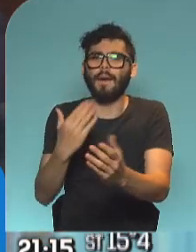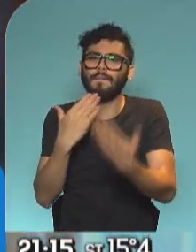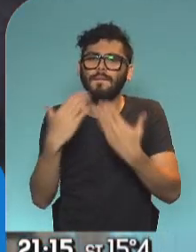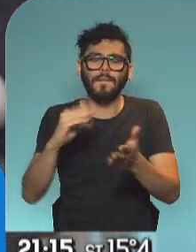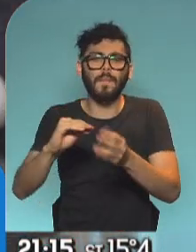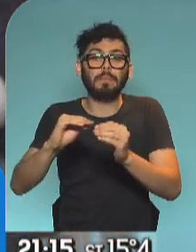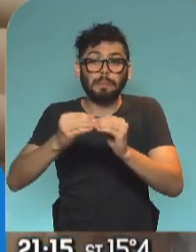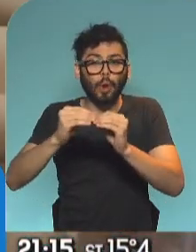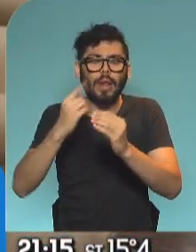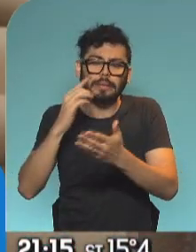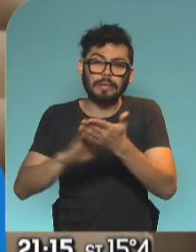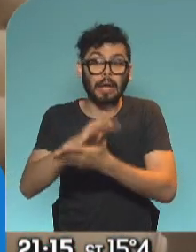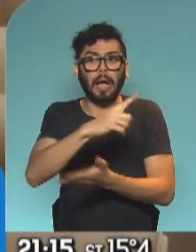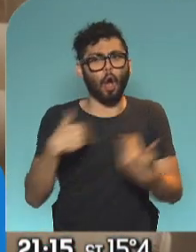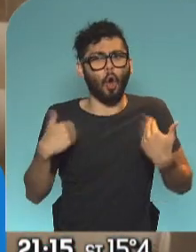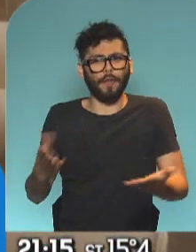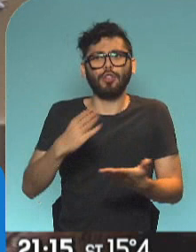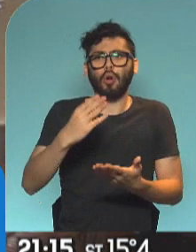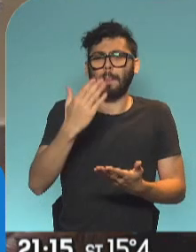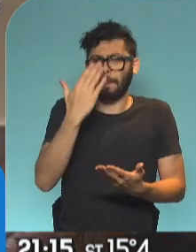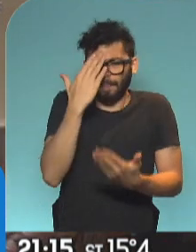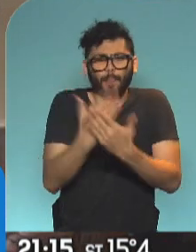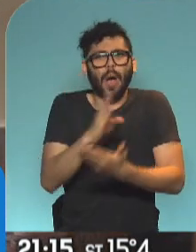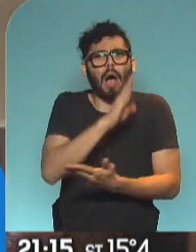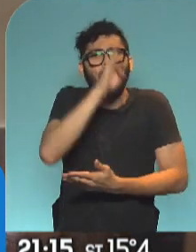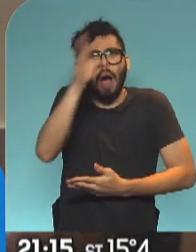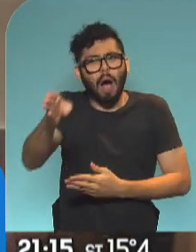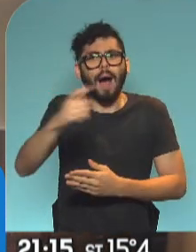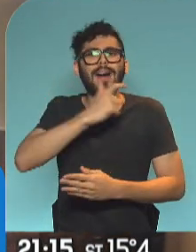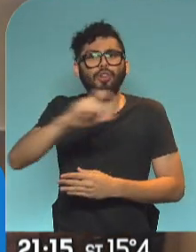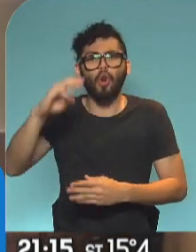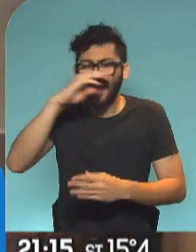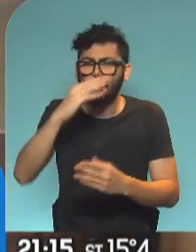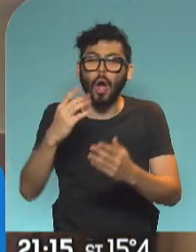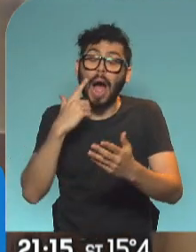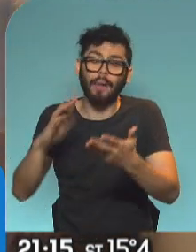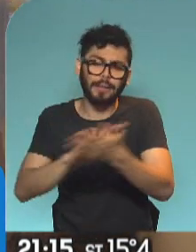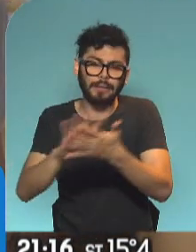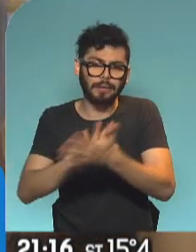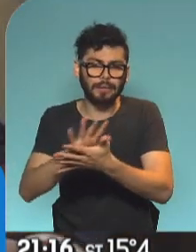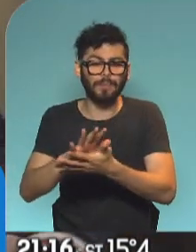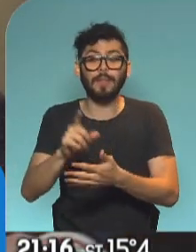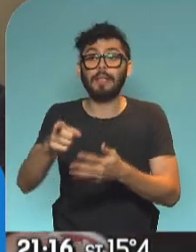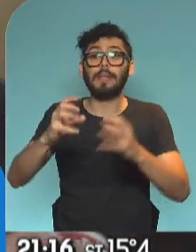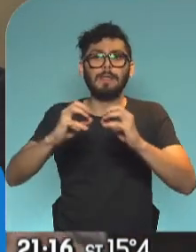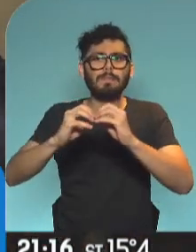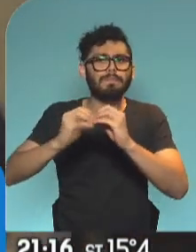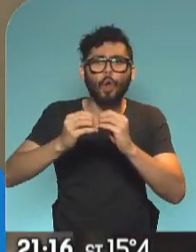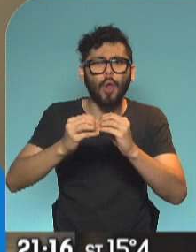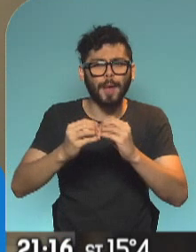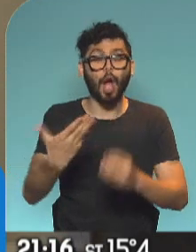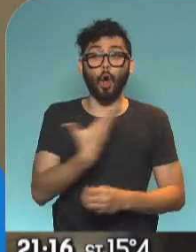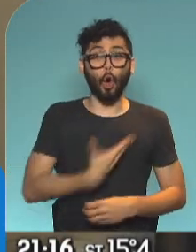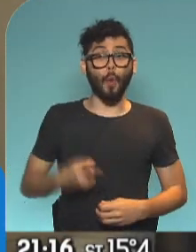incluso ofreció ir a Río Negro personalmente a trabajar sobre la cuestión. En referencia al conflicto, la gobernadora dijo: